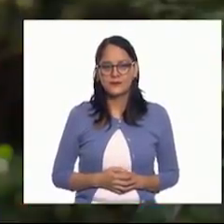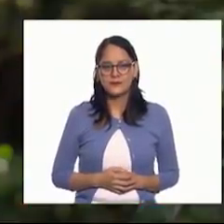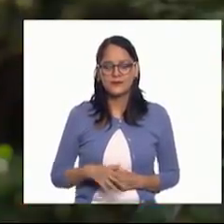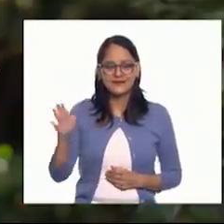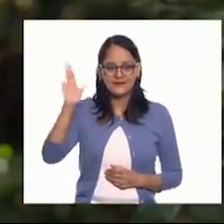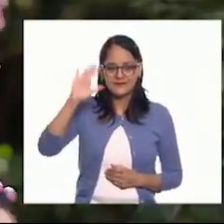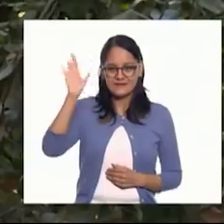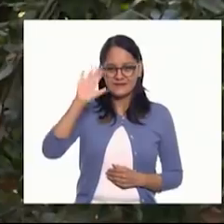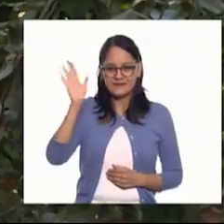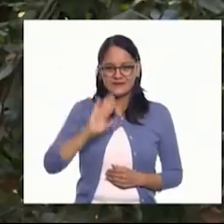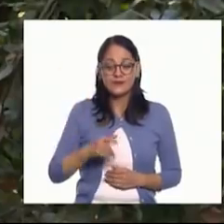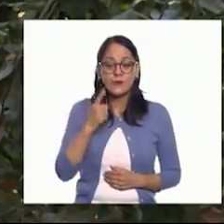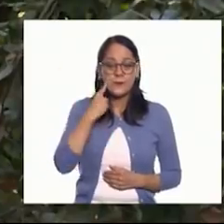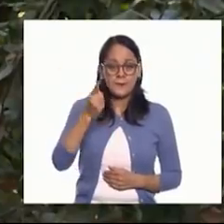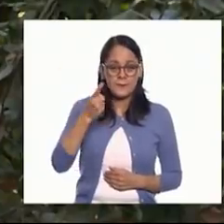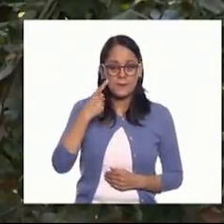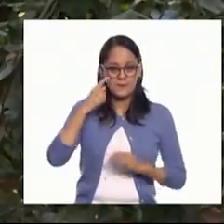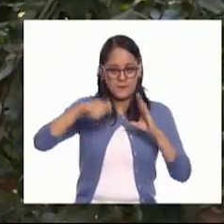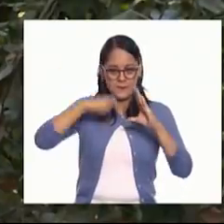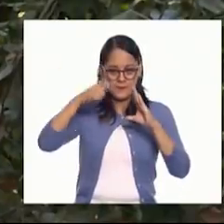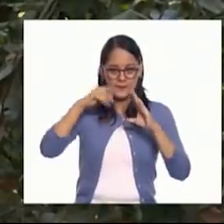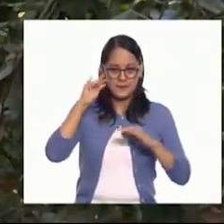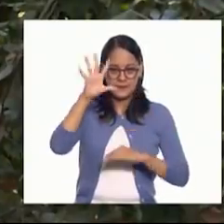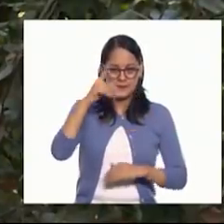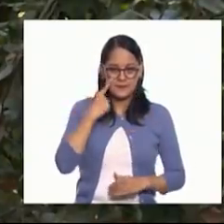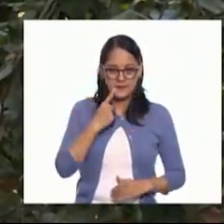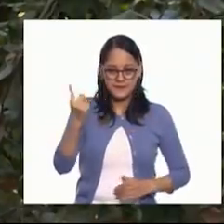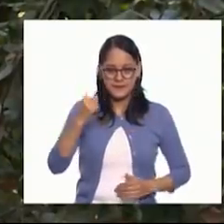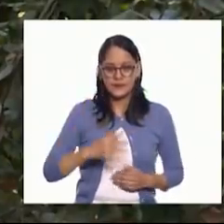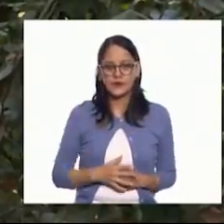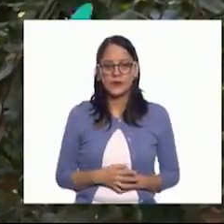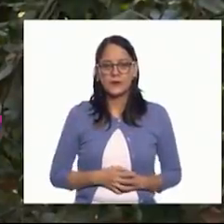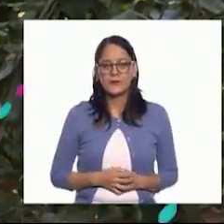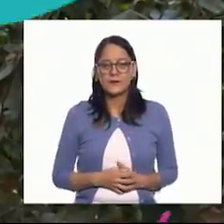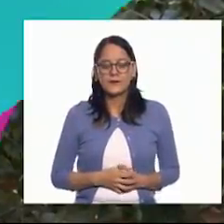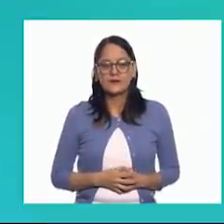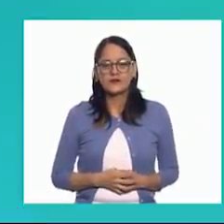¡Hola! ¡Vamos a ver el siguiente video!